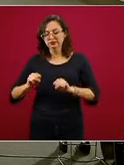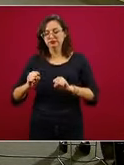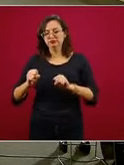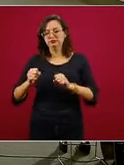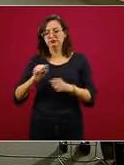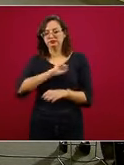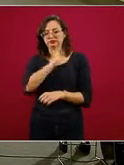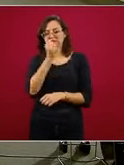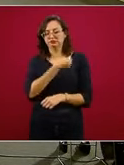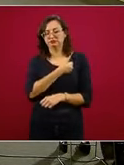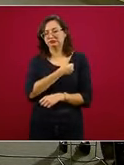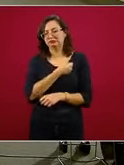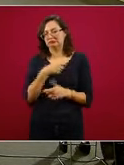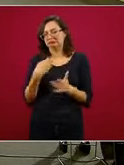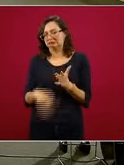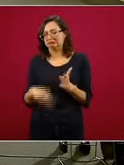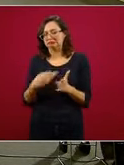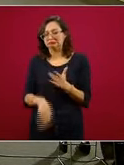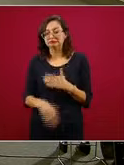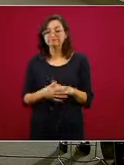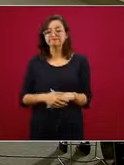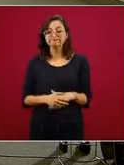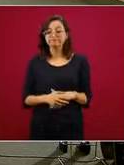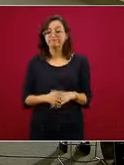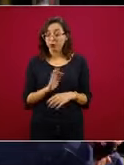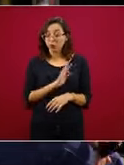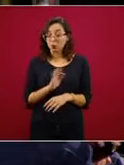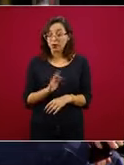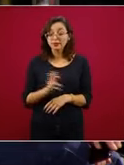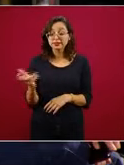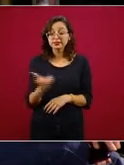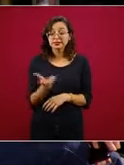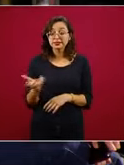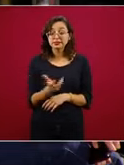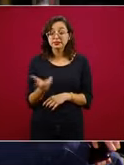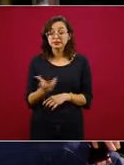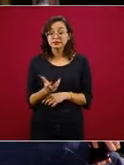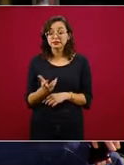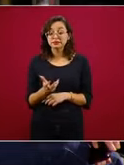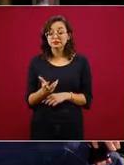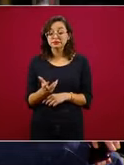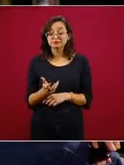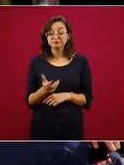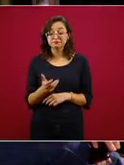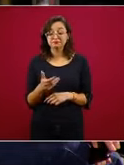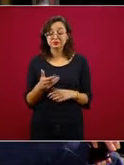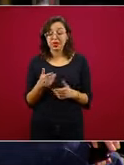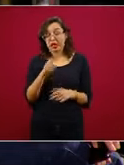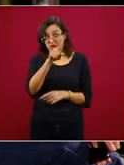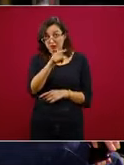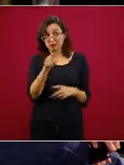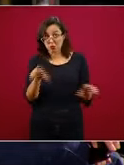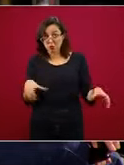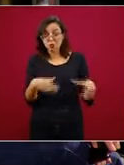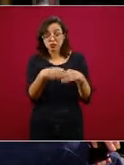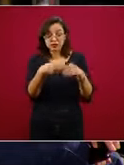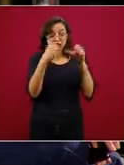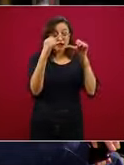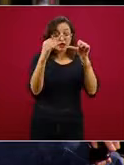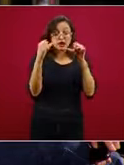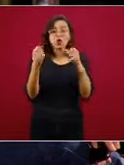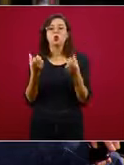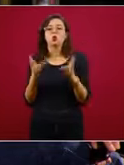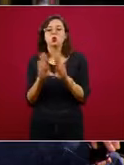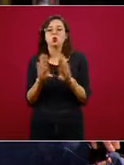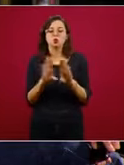enflaquecidos. Entonces, no sé si este tipo de pruebas se vayan a ocupar en este tipo de brigadas, ¿no? Y cómo se harían, cuáles